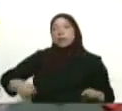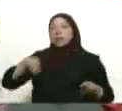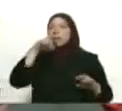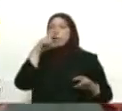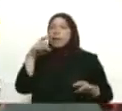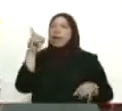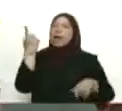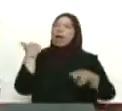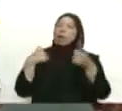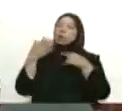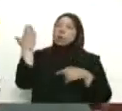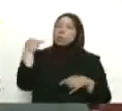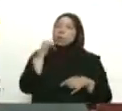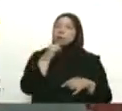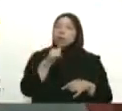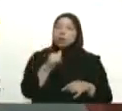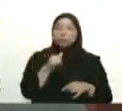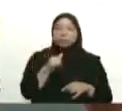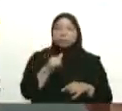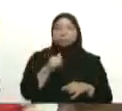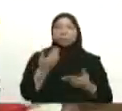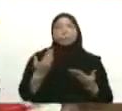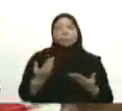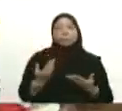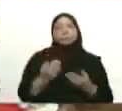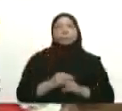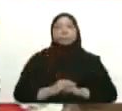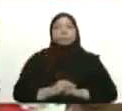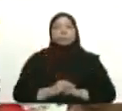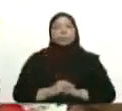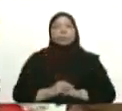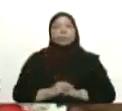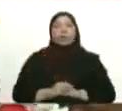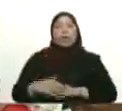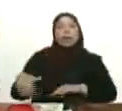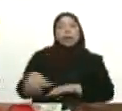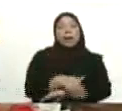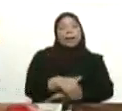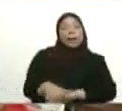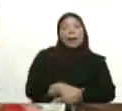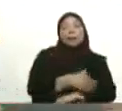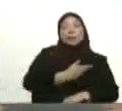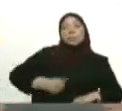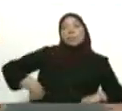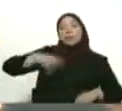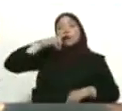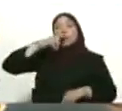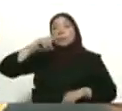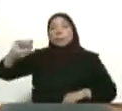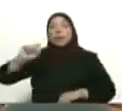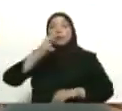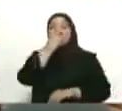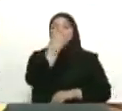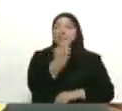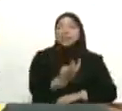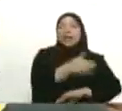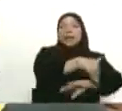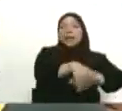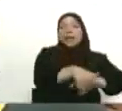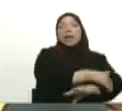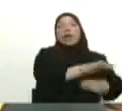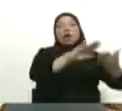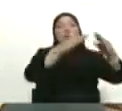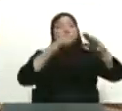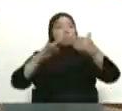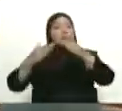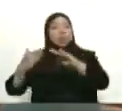hace algún tiempo de irnos a las calles a las comunidades de irnos a